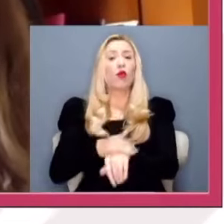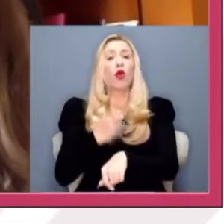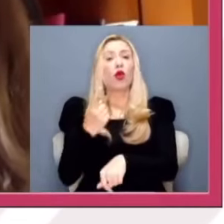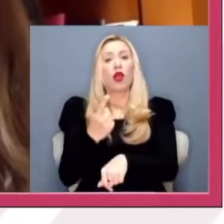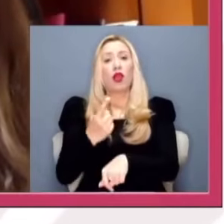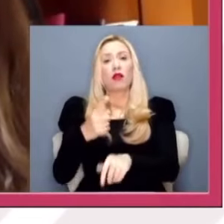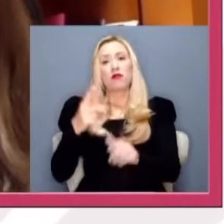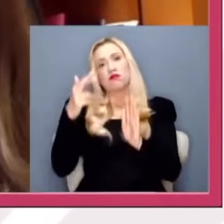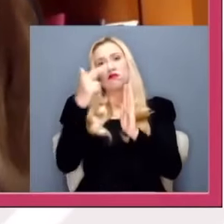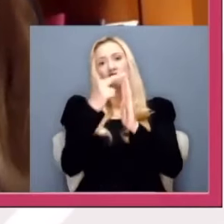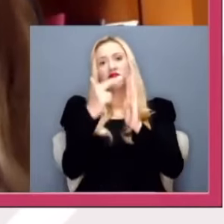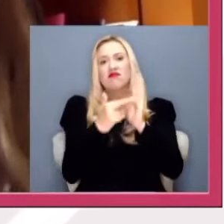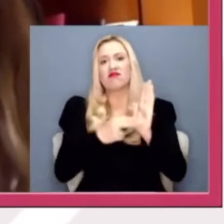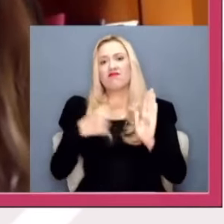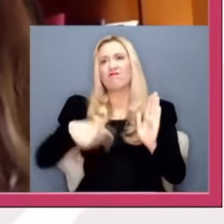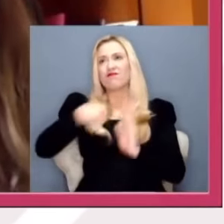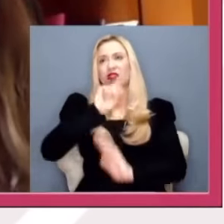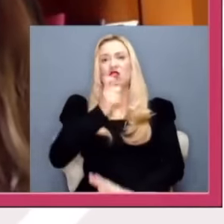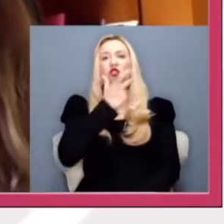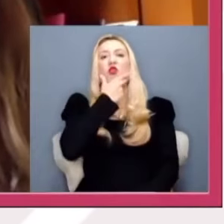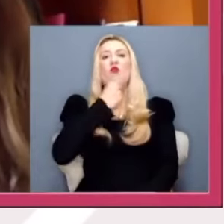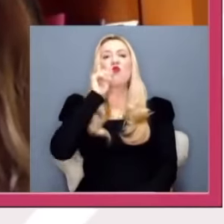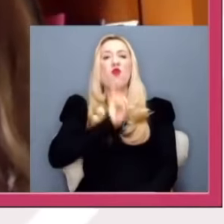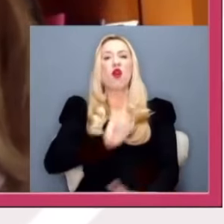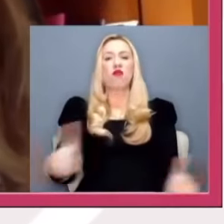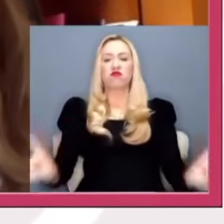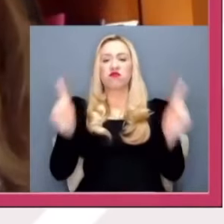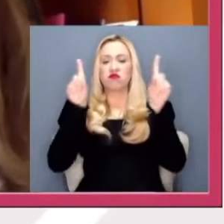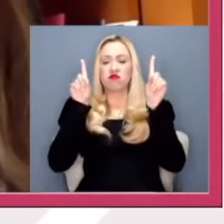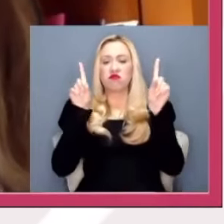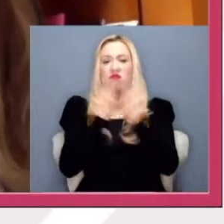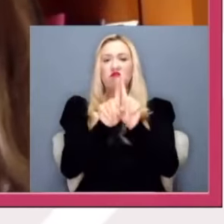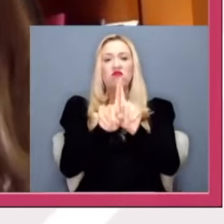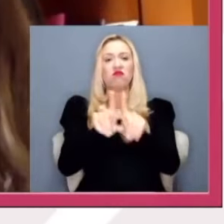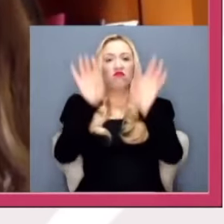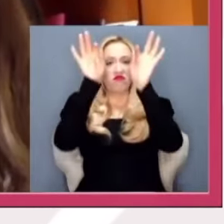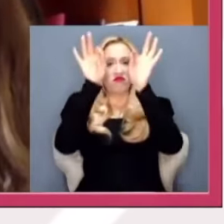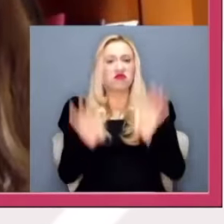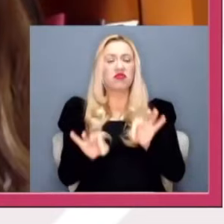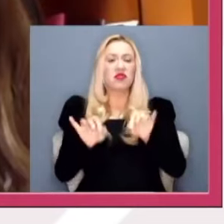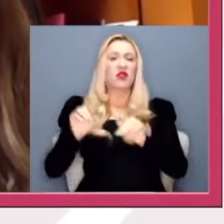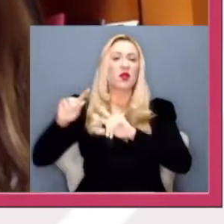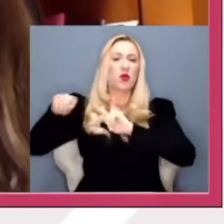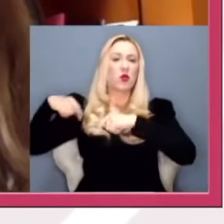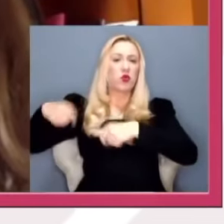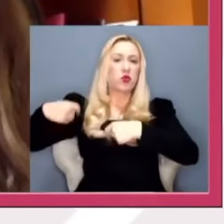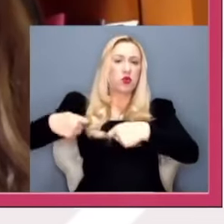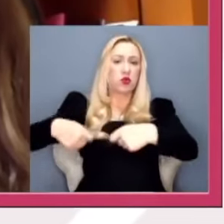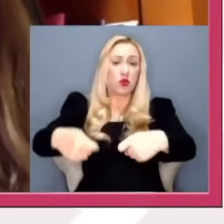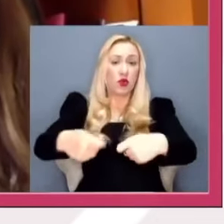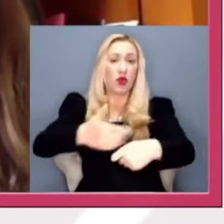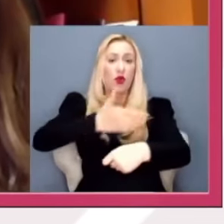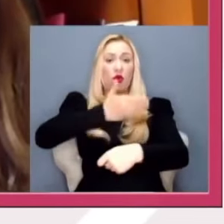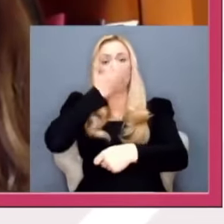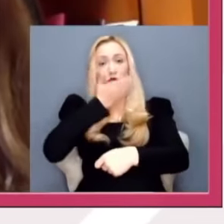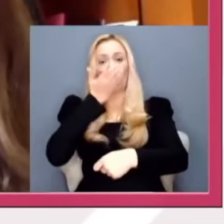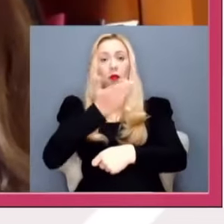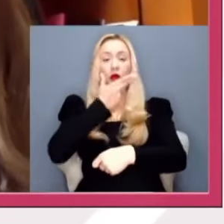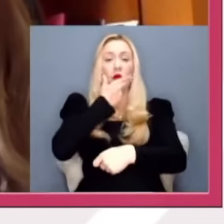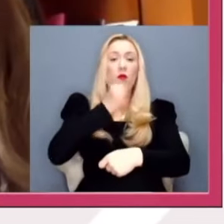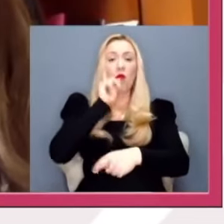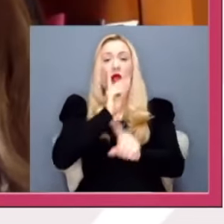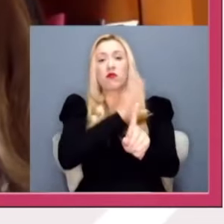sociales impuestas, incluidos los conceptos de masculinidad o feminidad, los roles sociales, así como las responsabilidades o